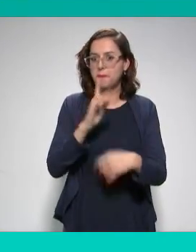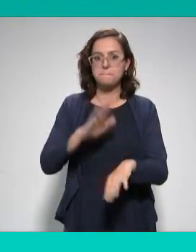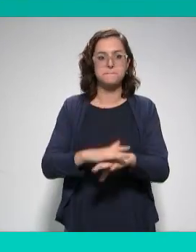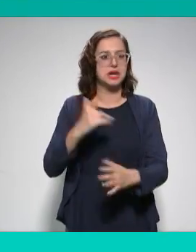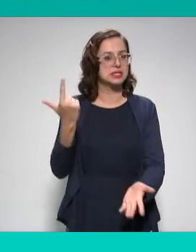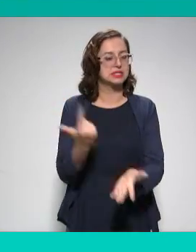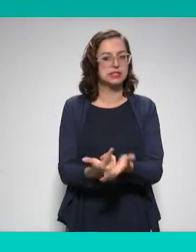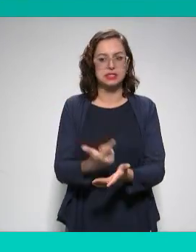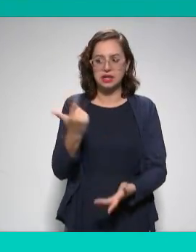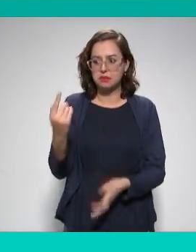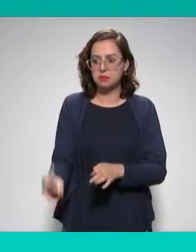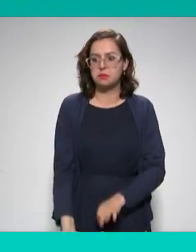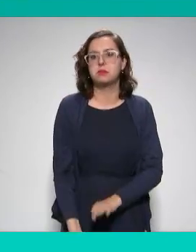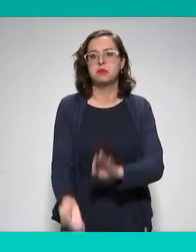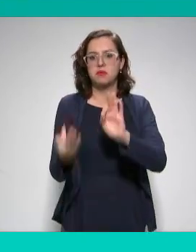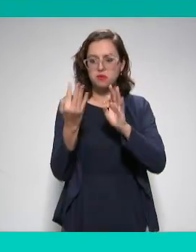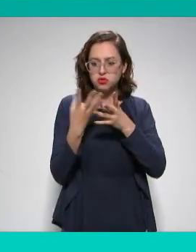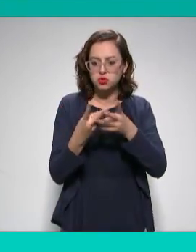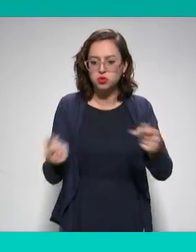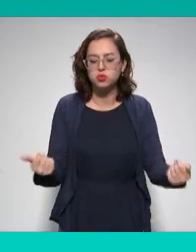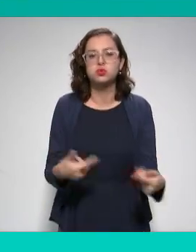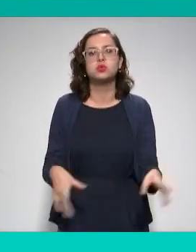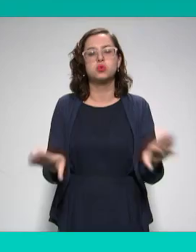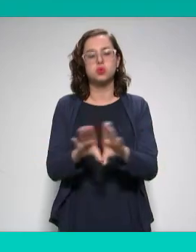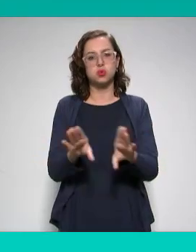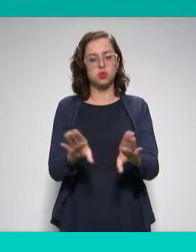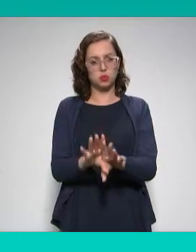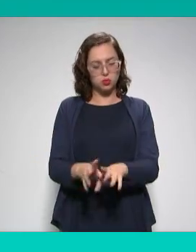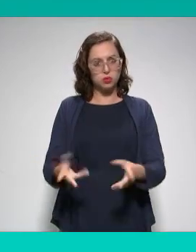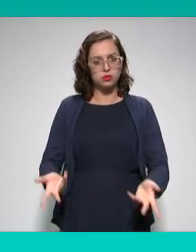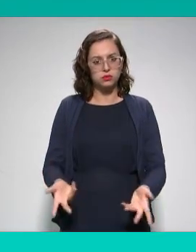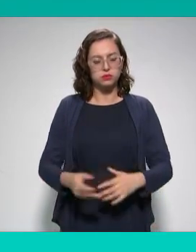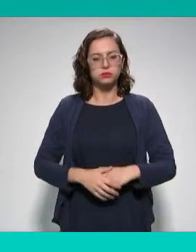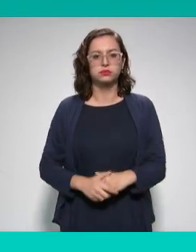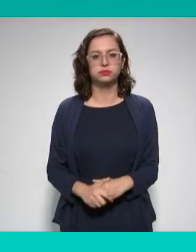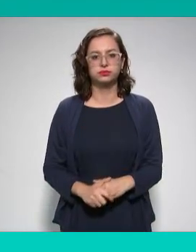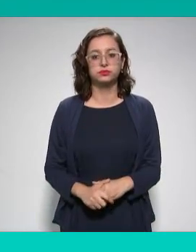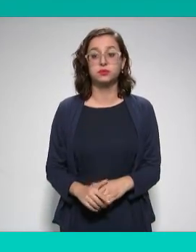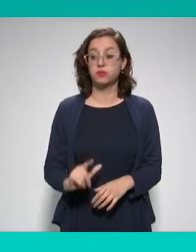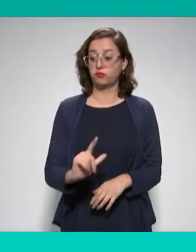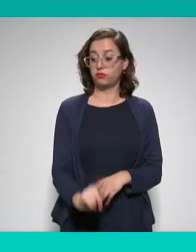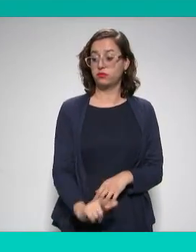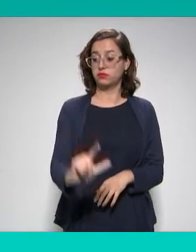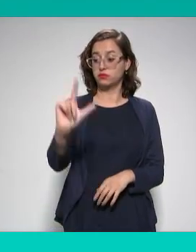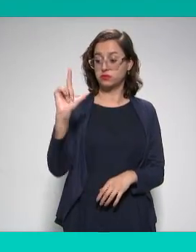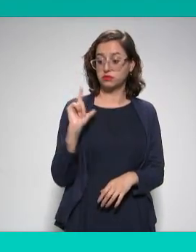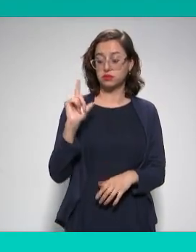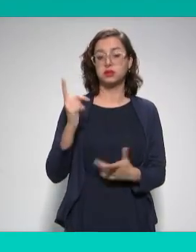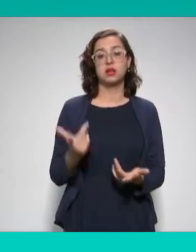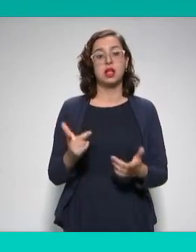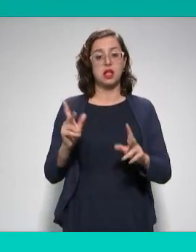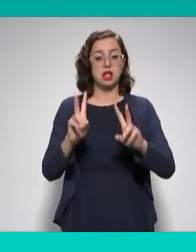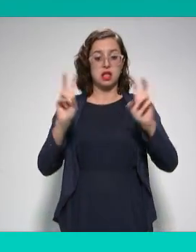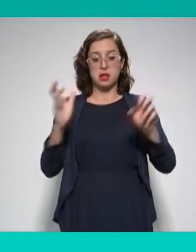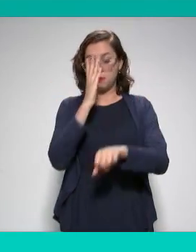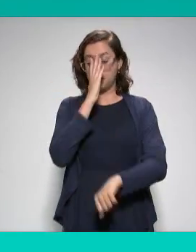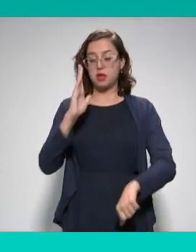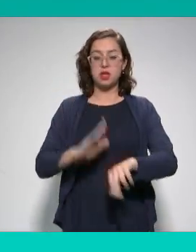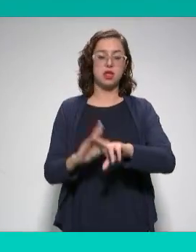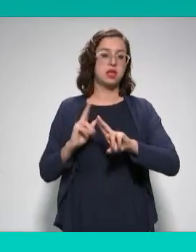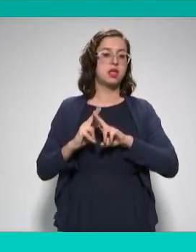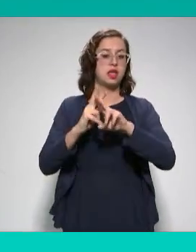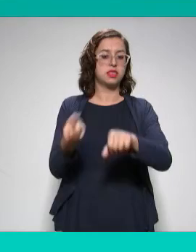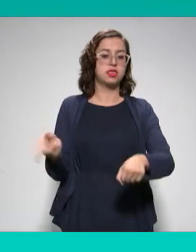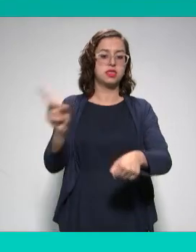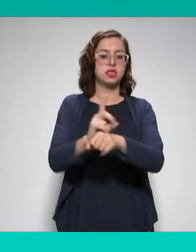manifestaciones de la violencia contra las mujeres este lunes pasado en el marco de la conmemoración del